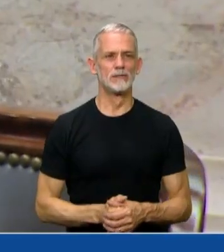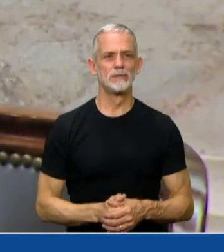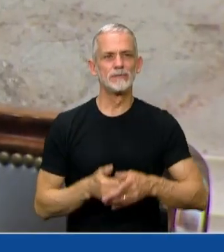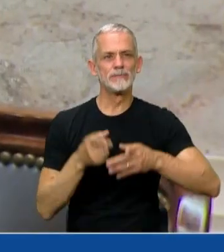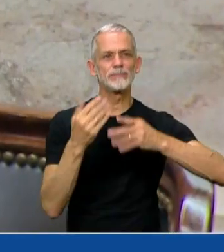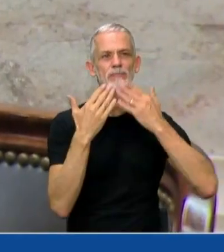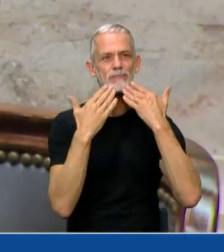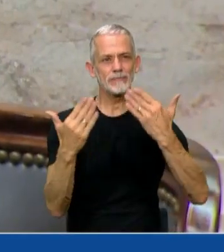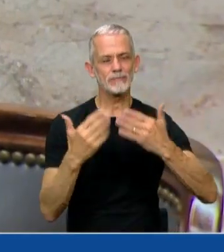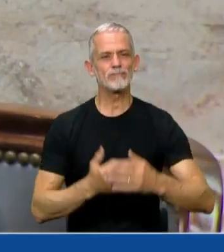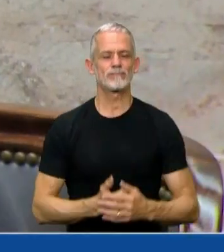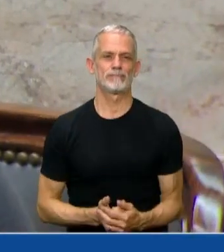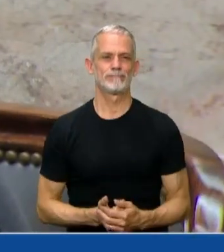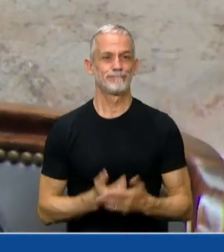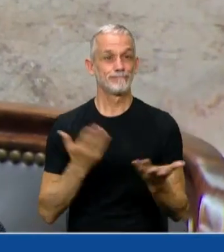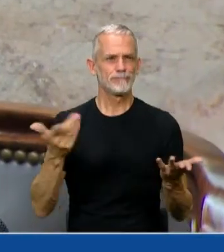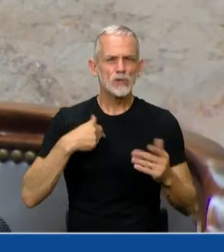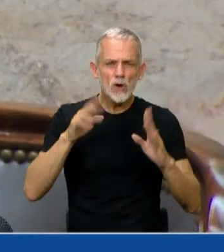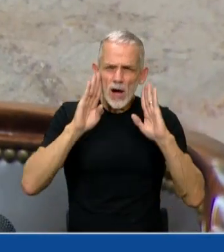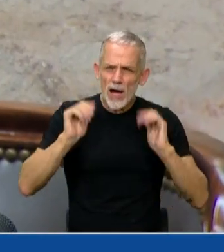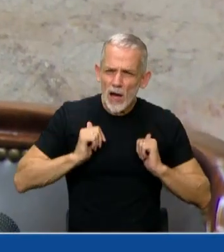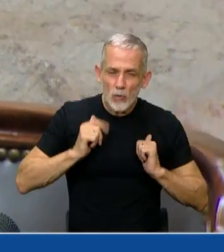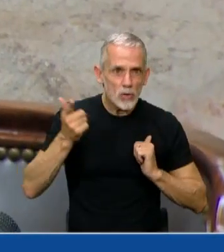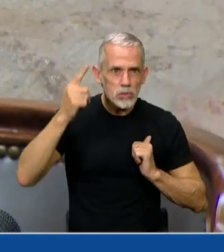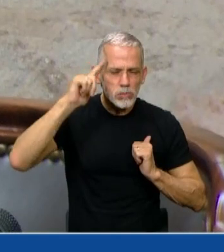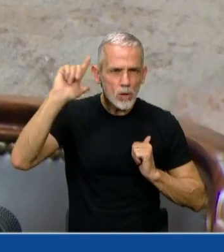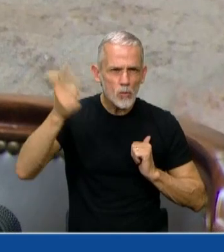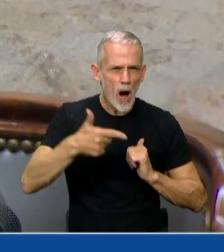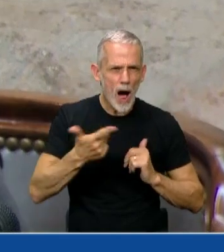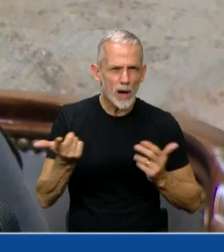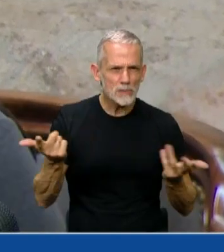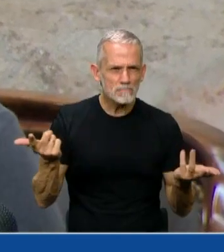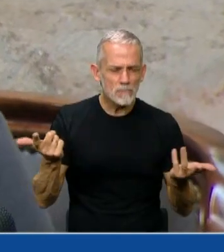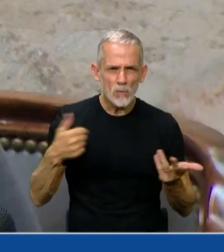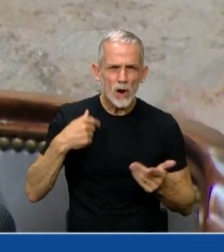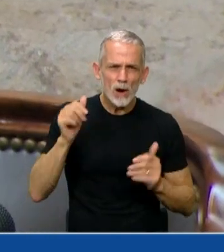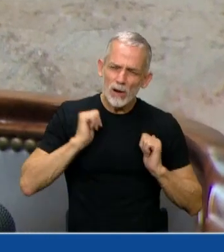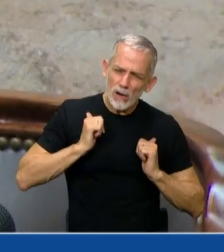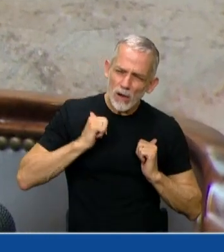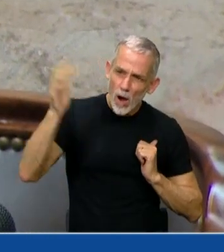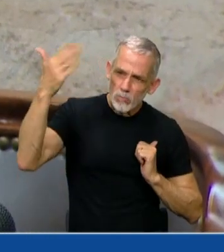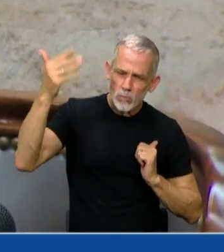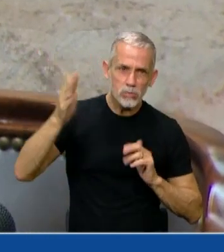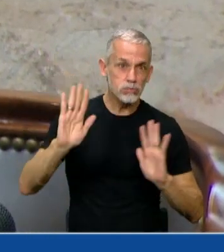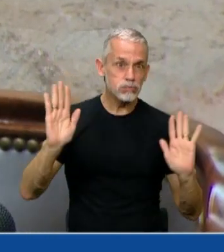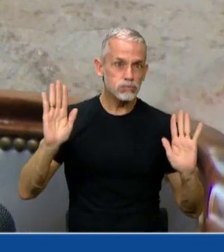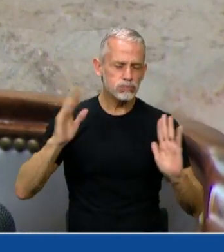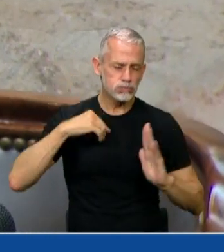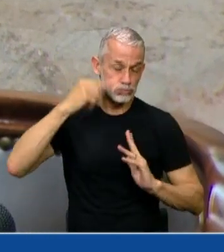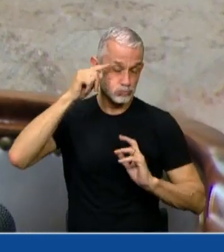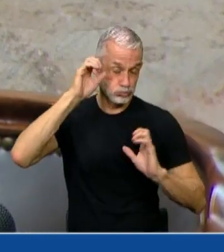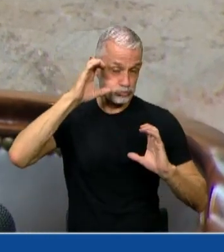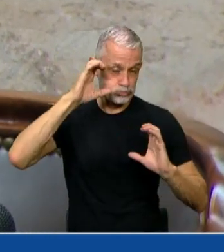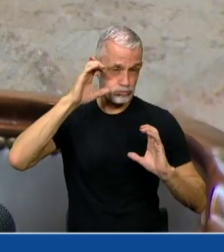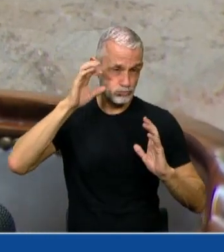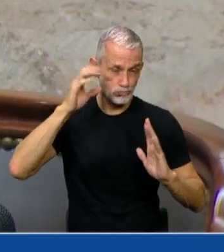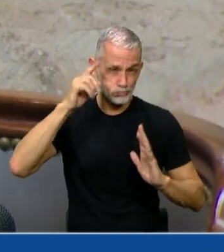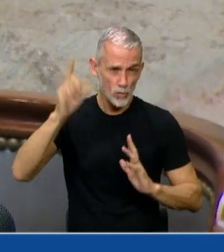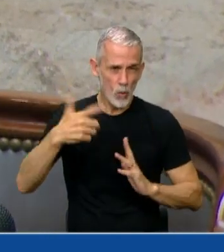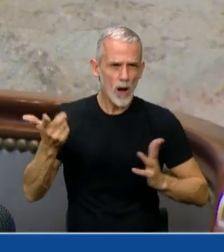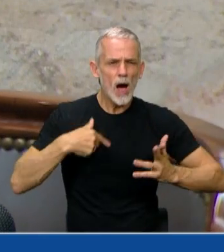Gracias, señor presidente. Escucho y no lo puedo creer. Escucho algunos discursos y parece que hubiera